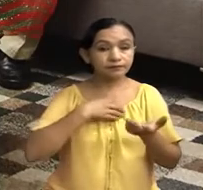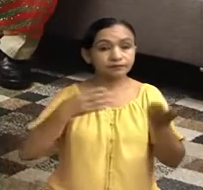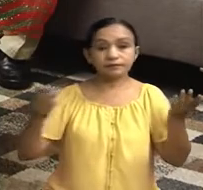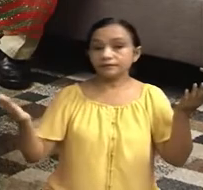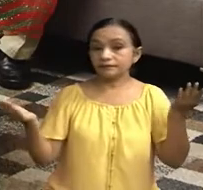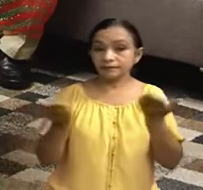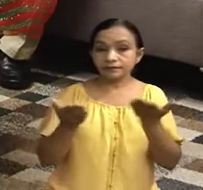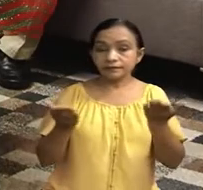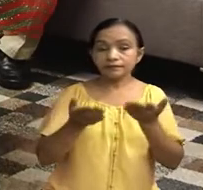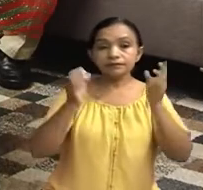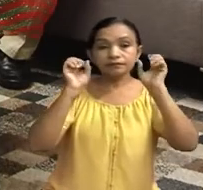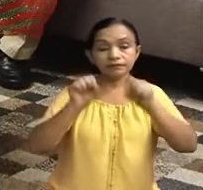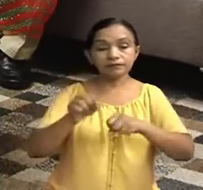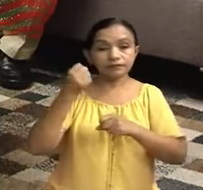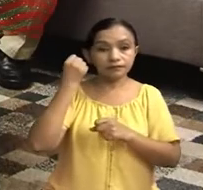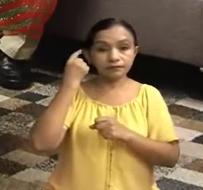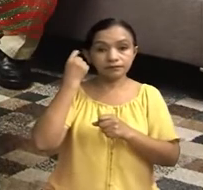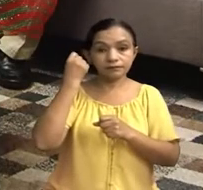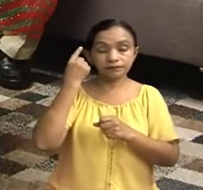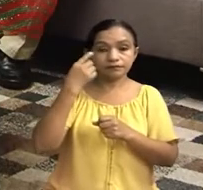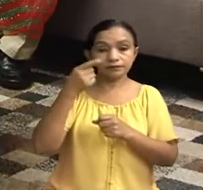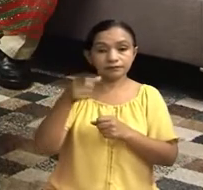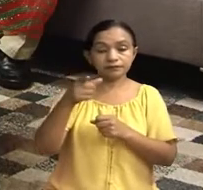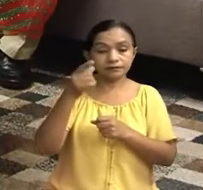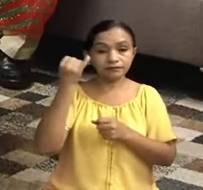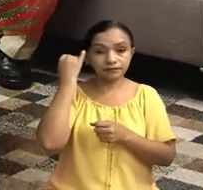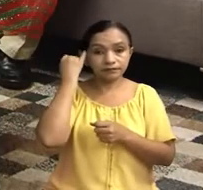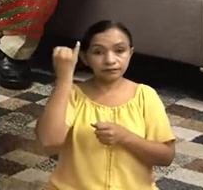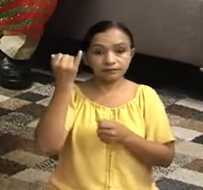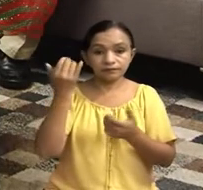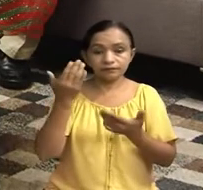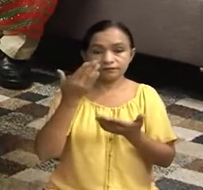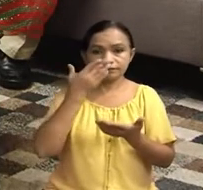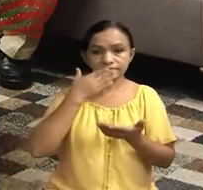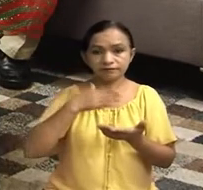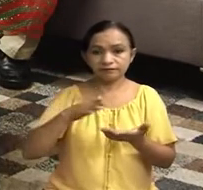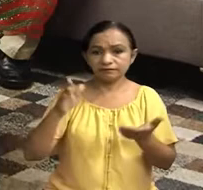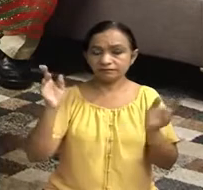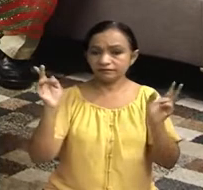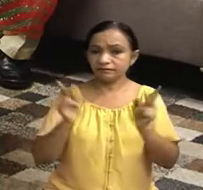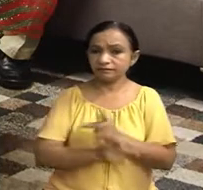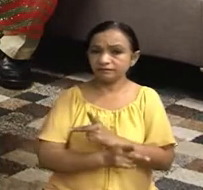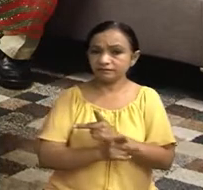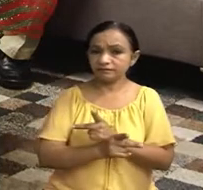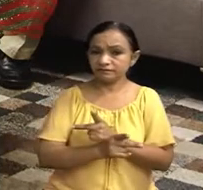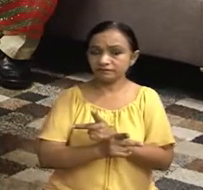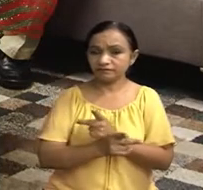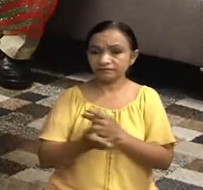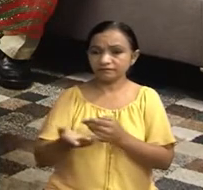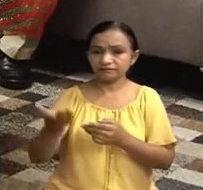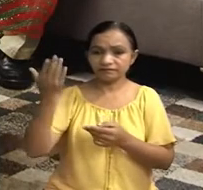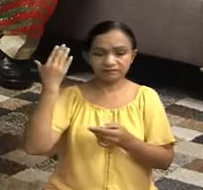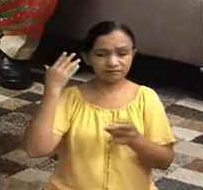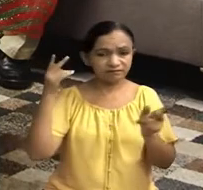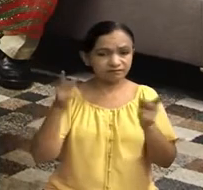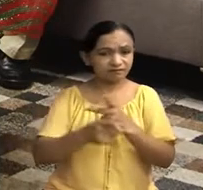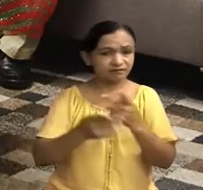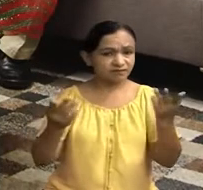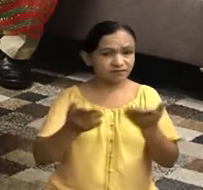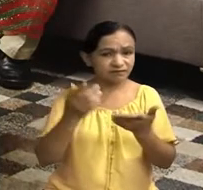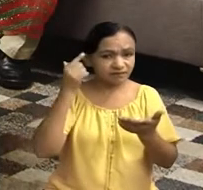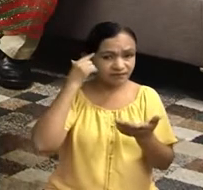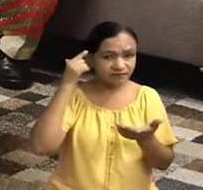¿Cómo entendemos esta especie de actitud medieval, ¿no?, de parte tan primitiva